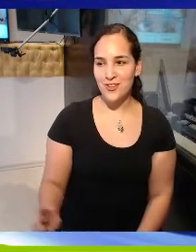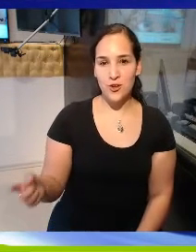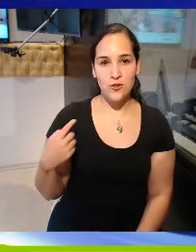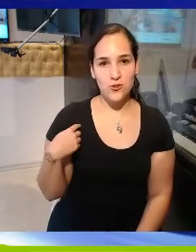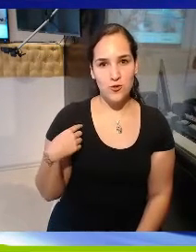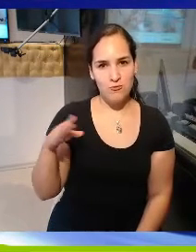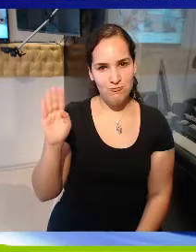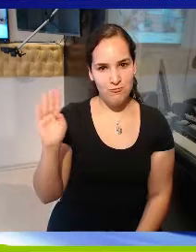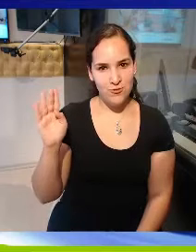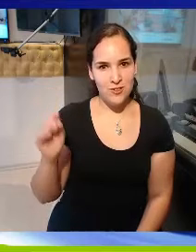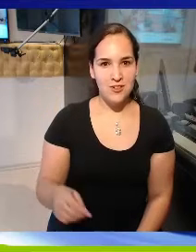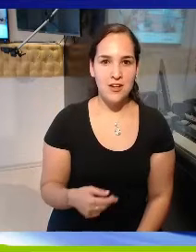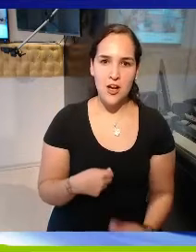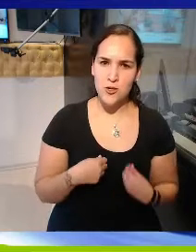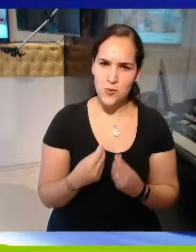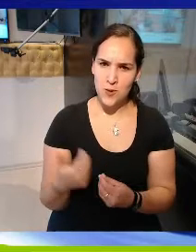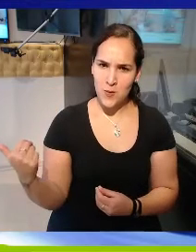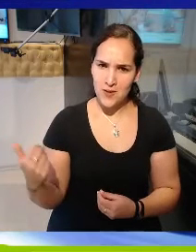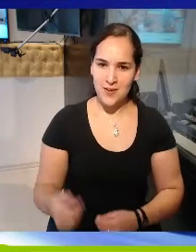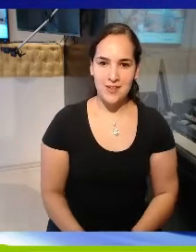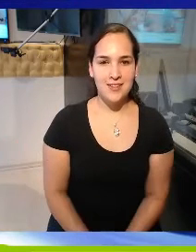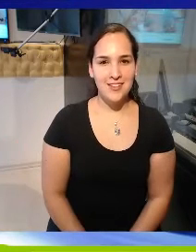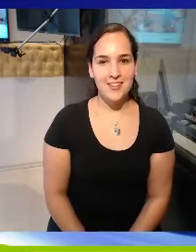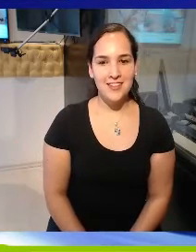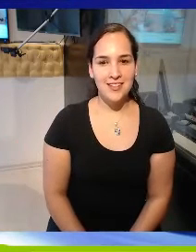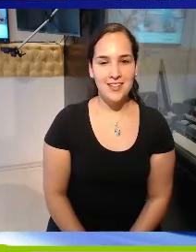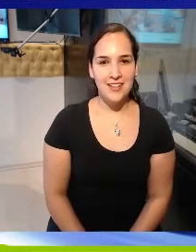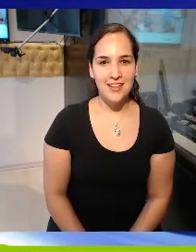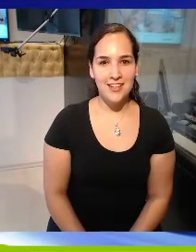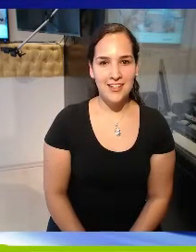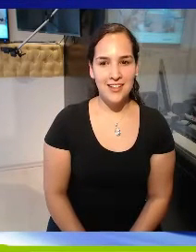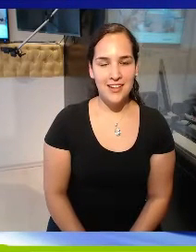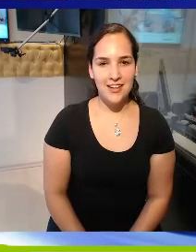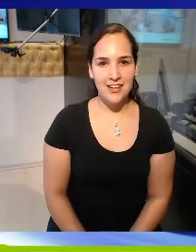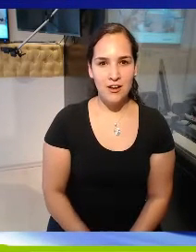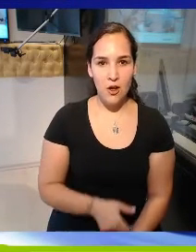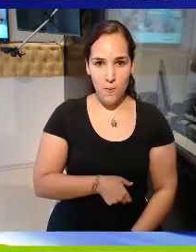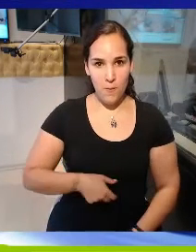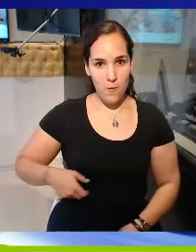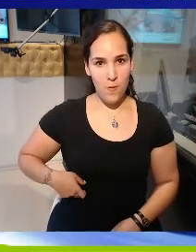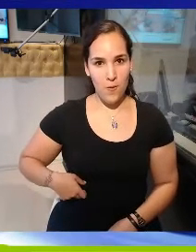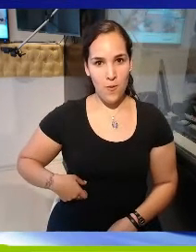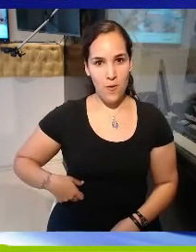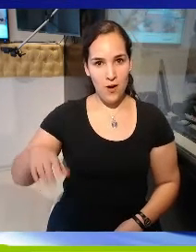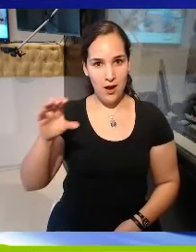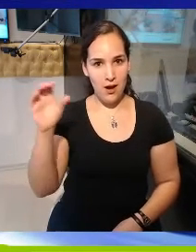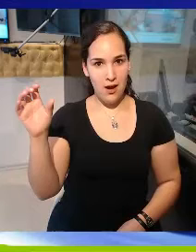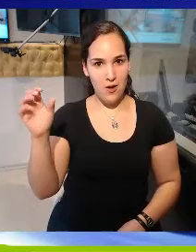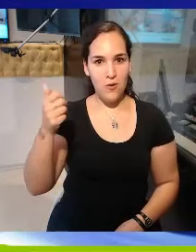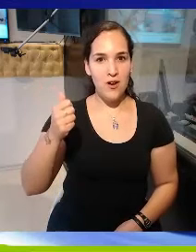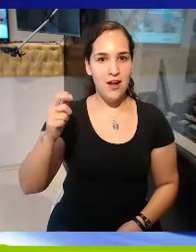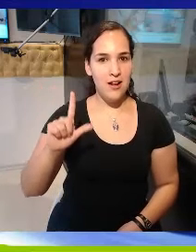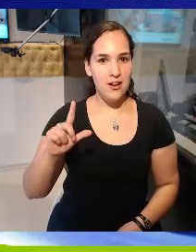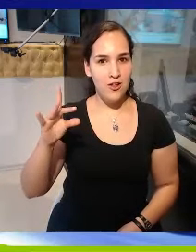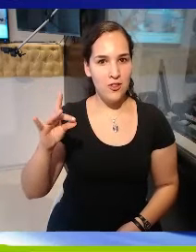¿Puedo ayudarlo, Cari? Dígame, y cantando sí. Me gustan todos, ¿sabes qué opina? Dígame. Boca contra... Aldo Civi. Aldo